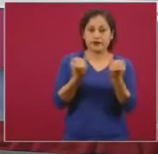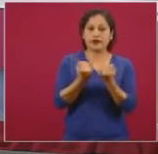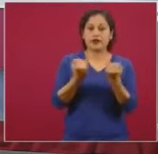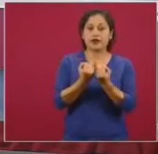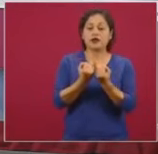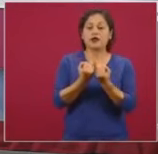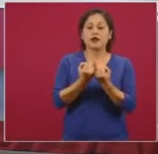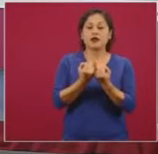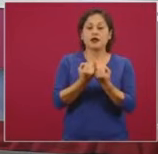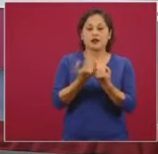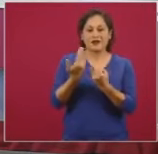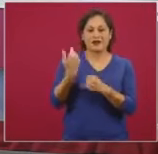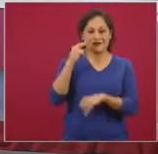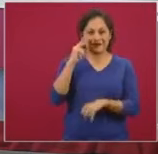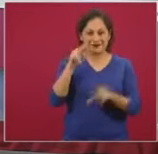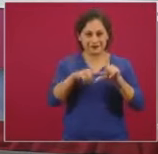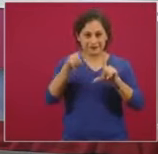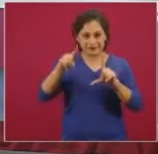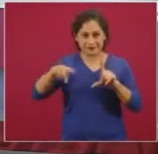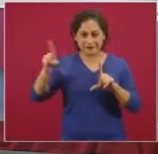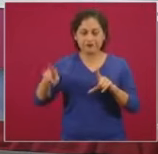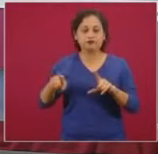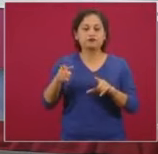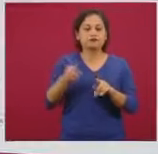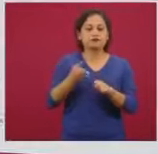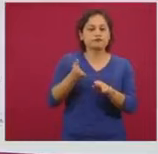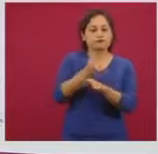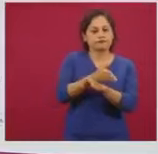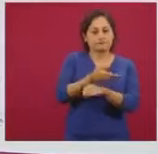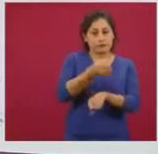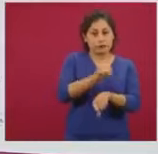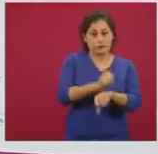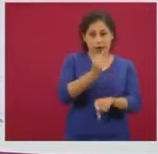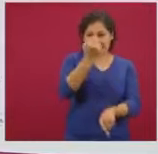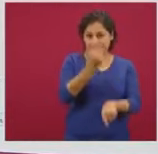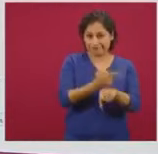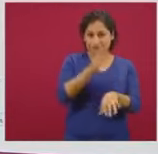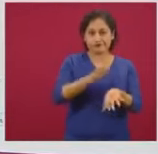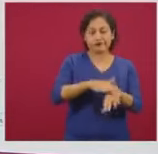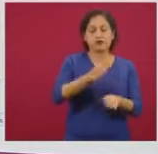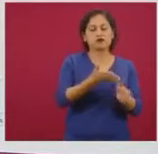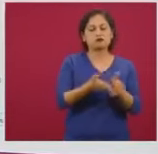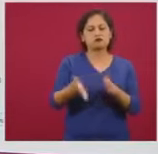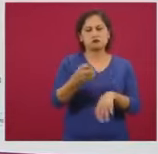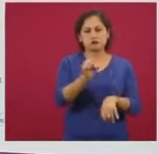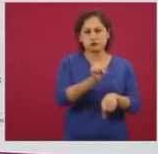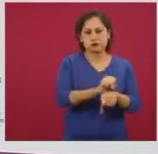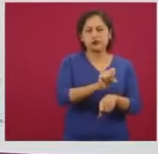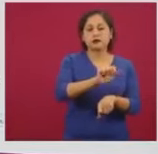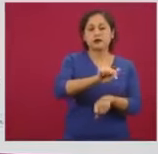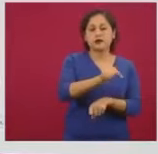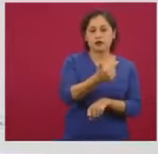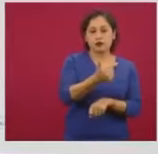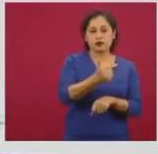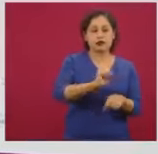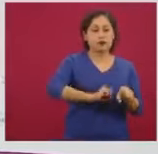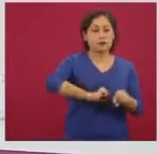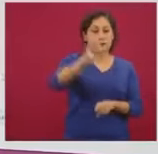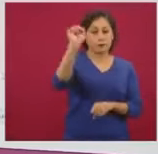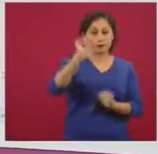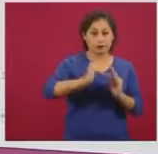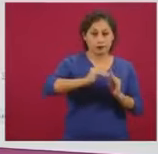cuando vimos las curvas, tienen un inicio más temprano del exceso de mortalidad, más o menos en la semana 12, con un pico máximo en